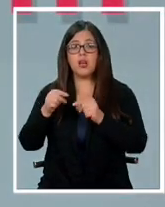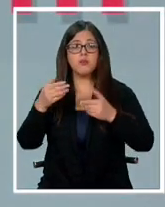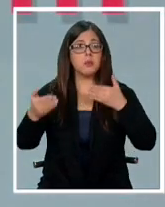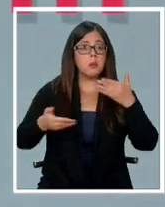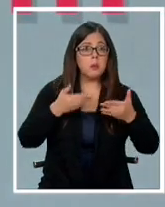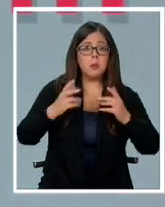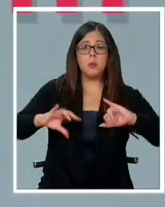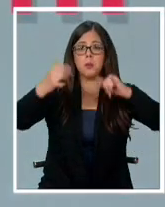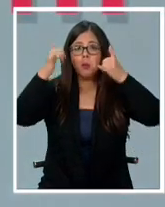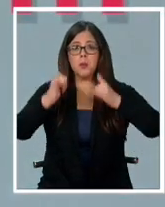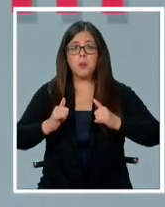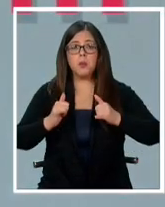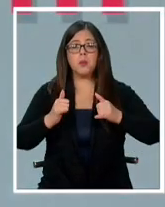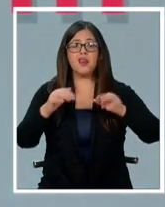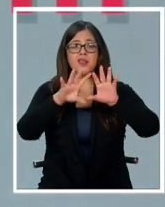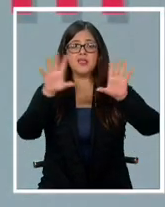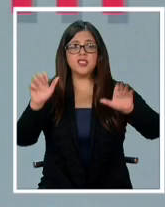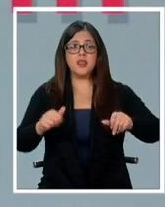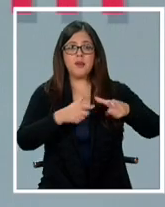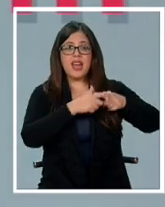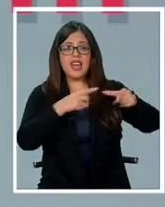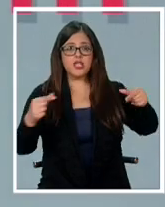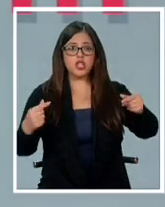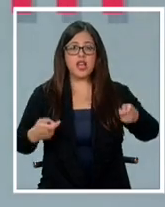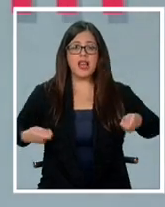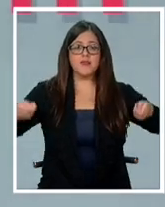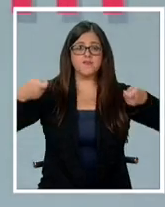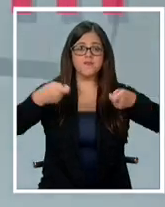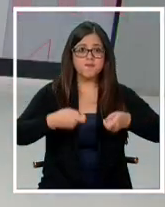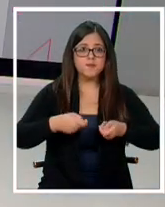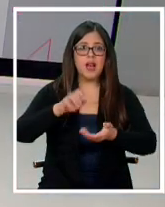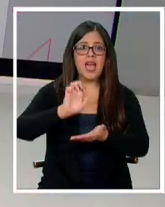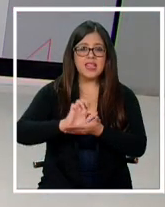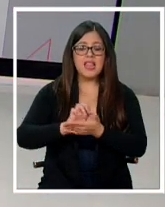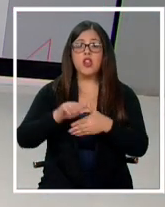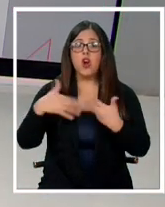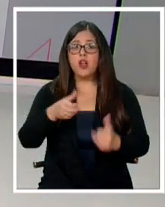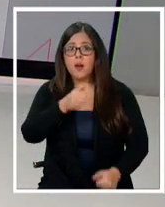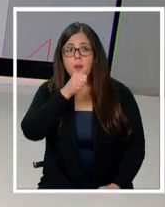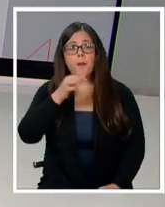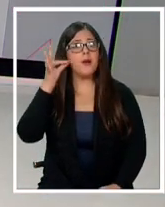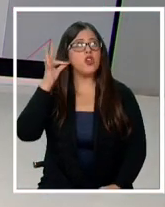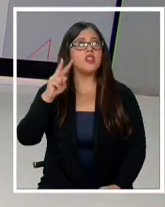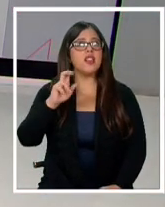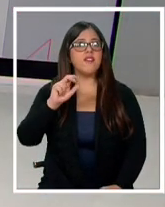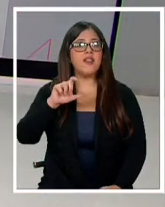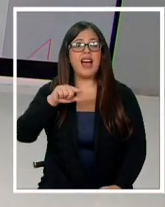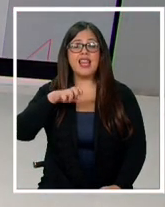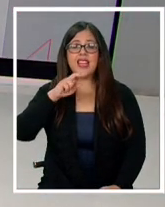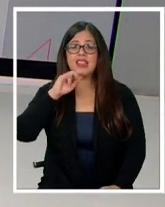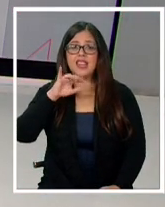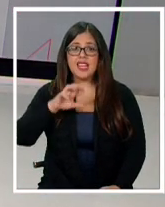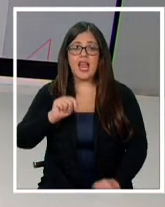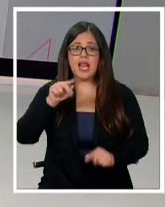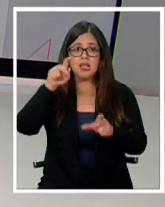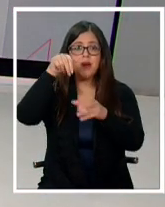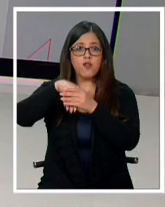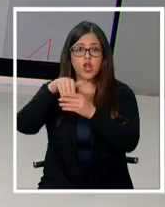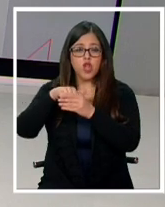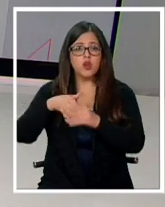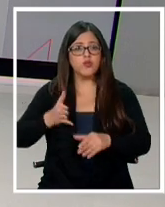se celebró un sistema nacional financiado por el estado vamos con valentina reyes al ex congreso donde las votaciones